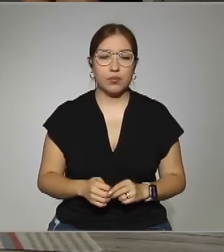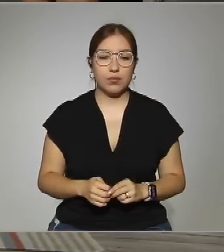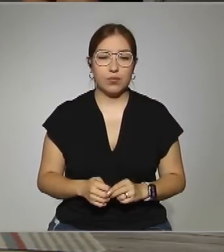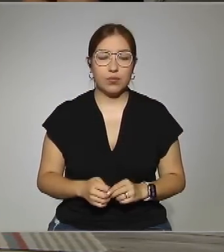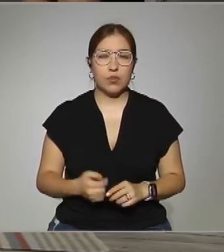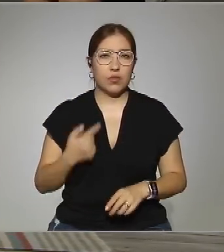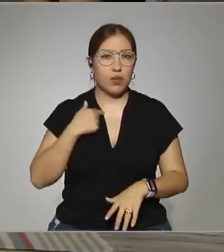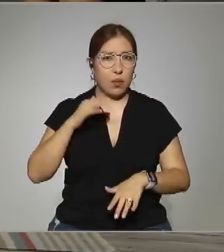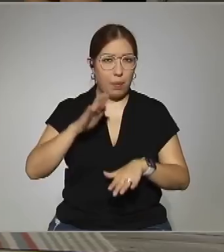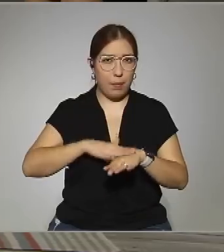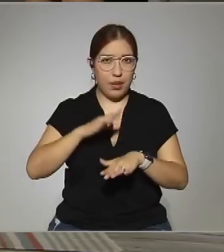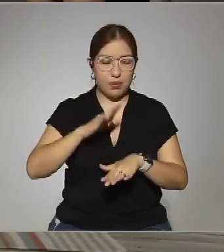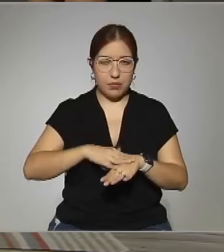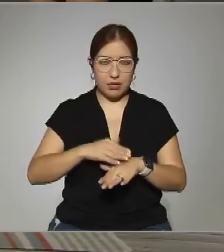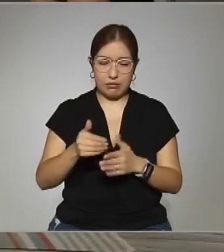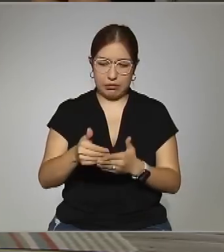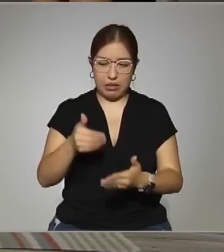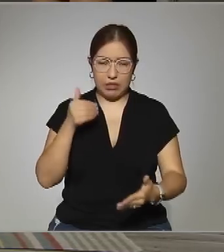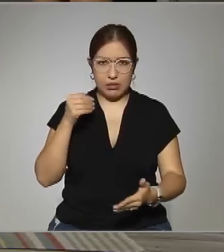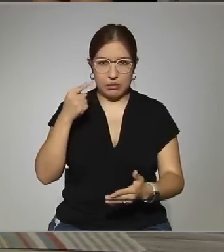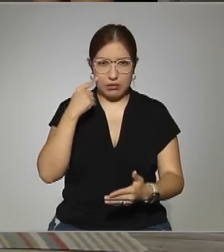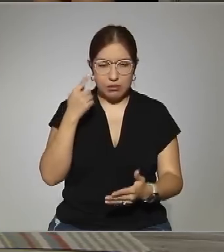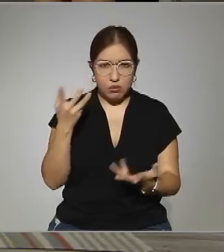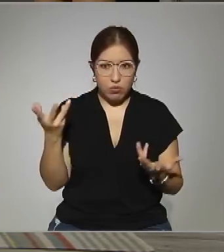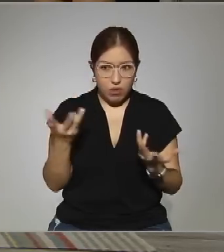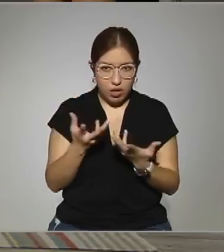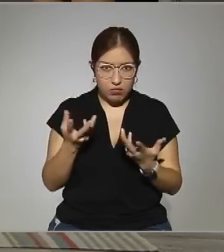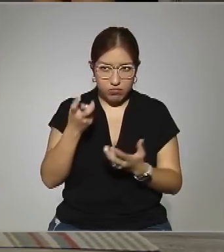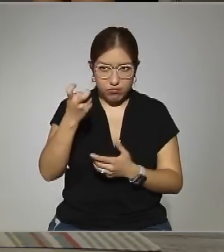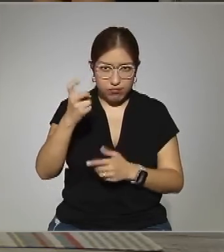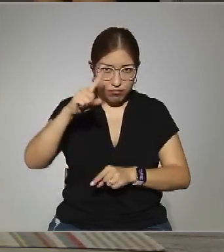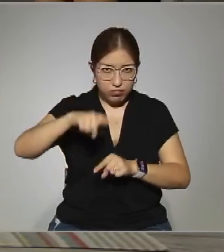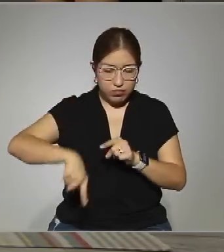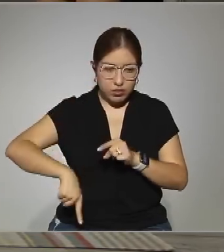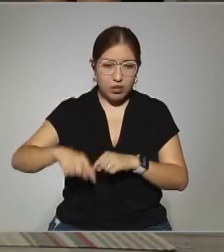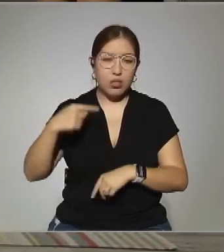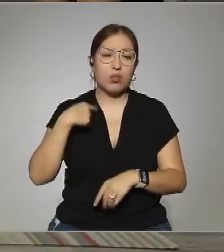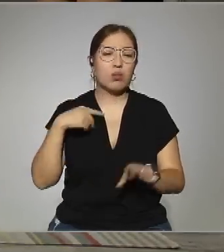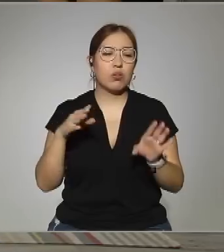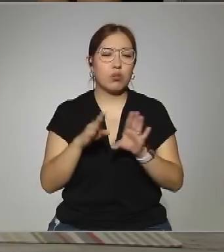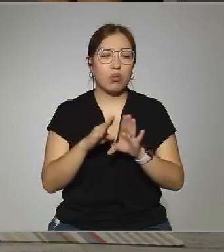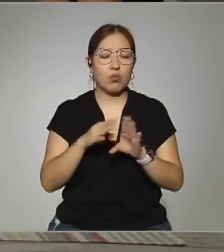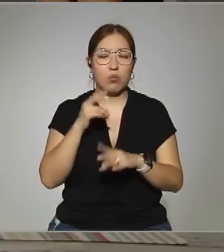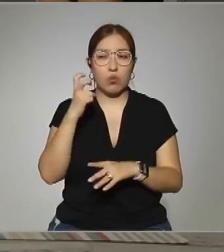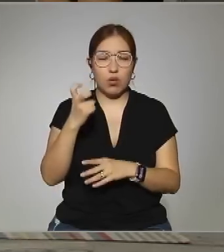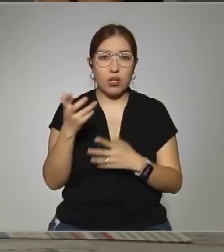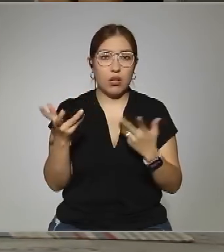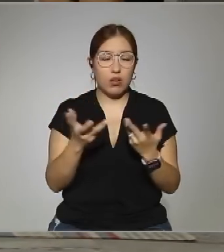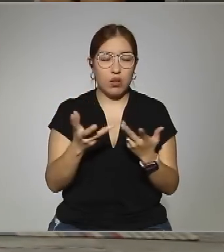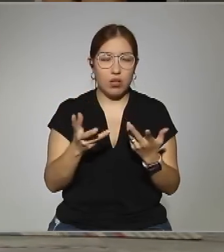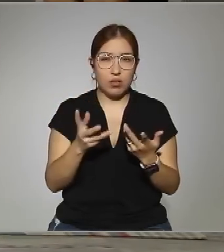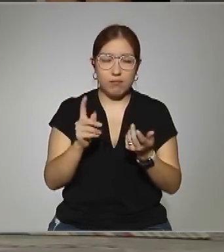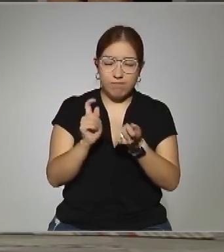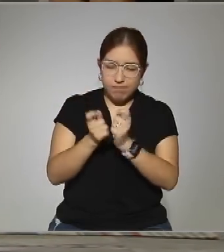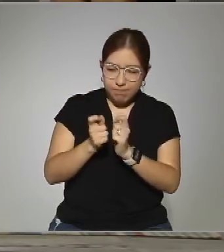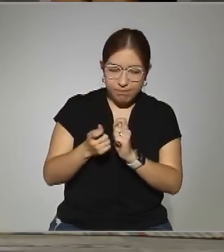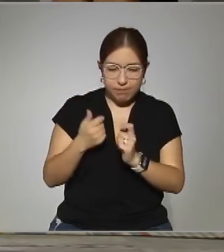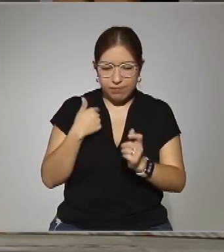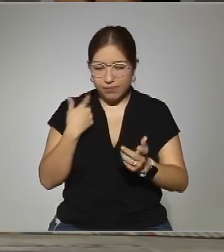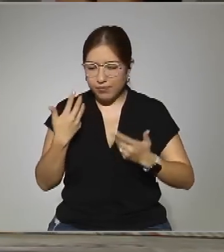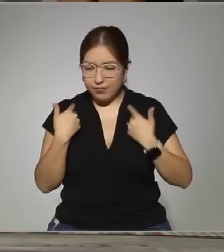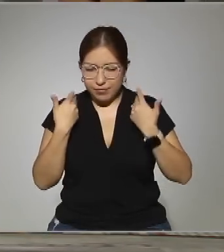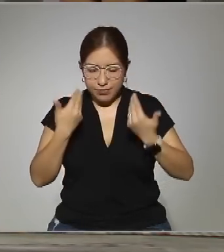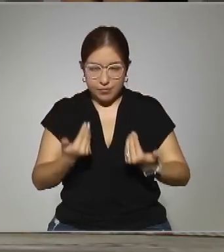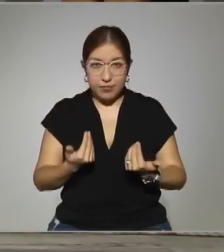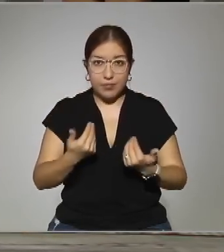haya sido el impacto, menos elementos hay para poder interpretarlo y entonces aparentemente se instaura